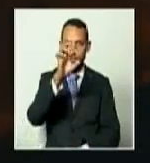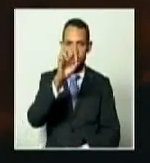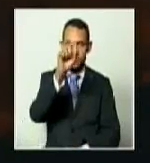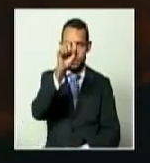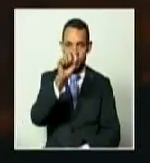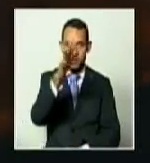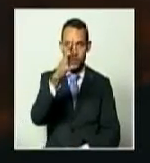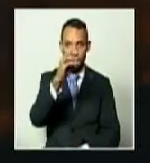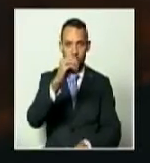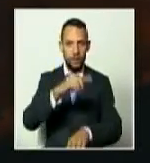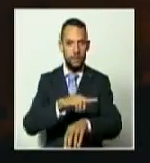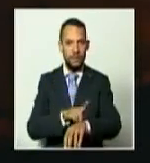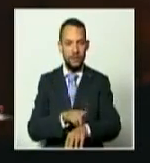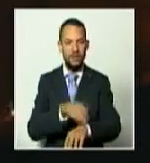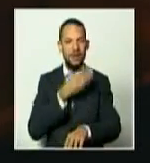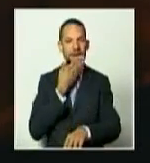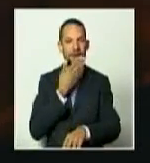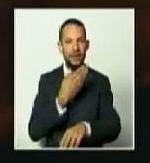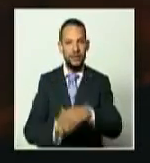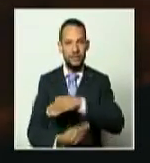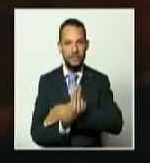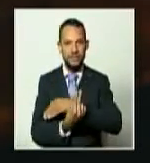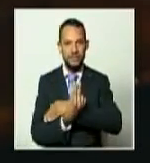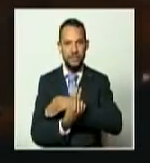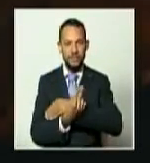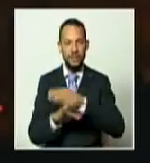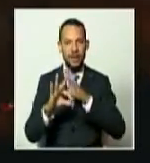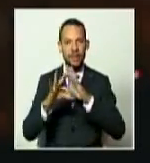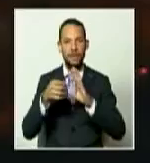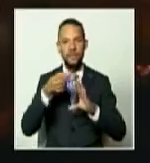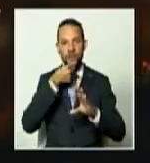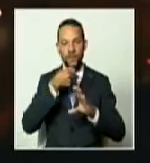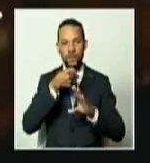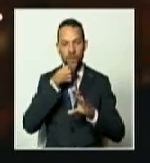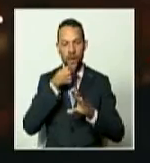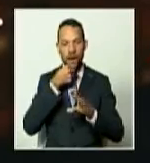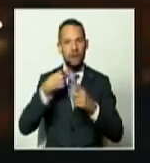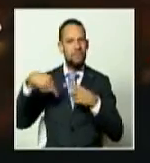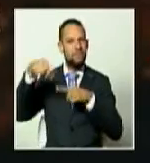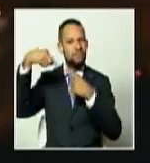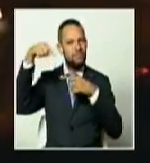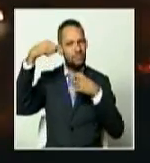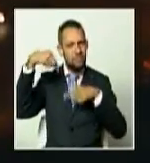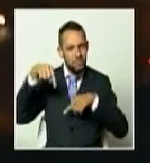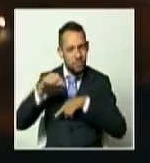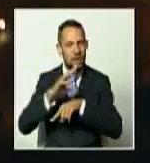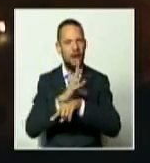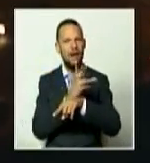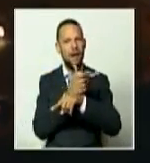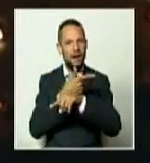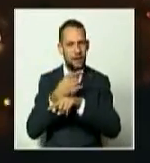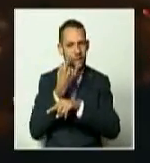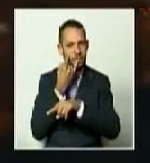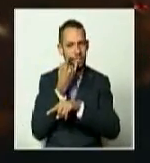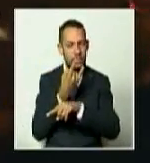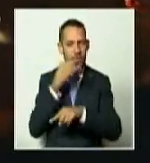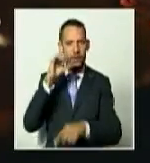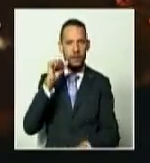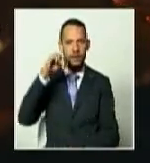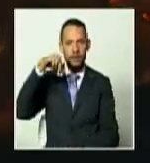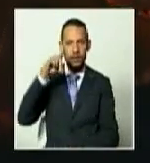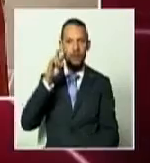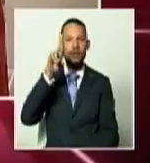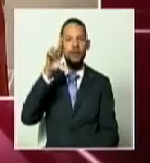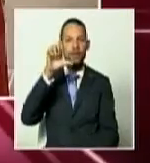8:50. Gracias por continuar en Telecafé Noticias. Llegó el momento de conocer toda la actualidad de la cultura, el arte y el entretenimiento en Sin Estrés con Andrea Gudelo, quien